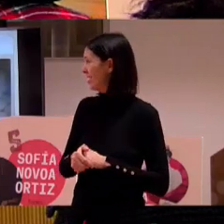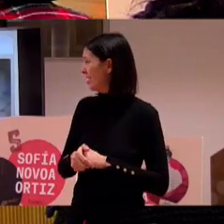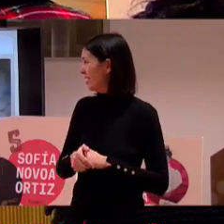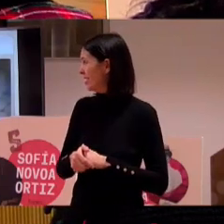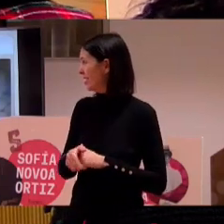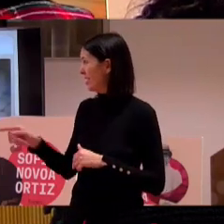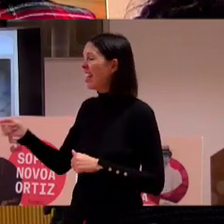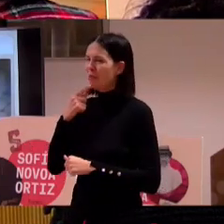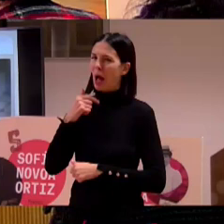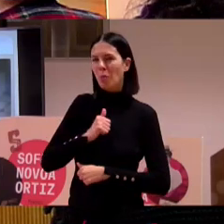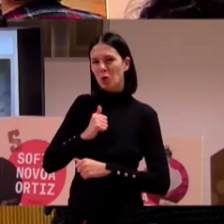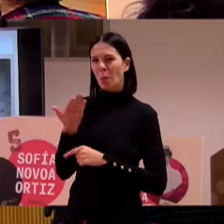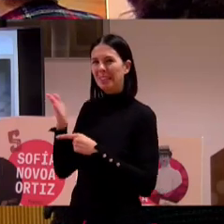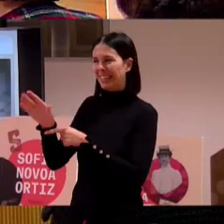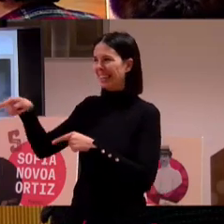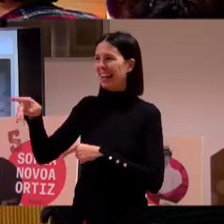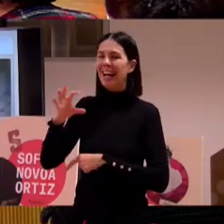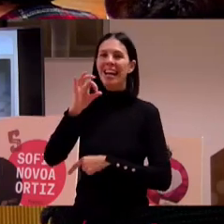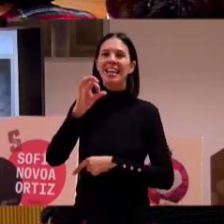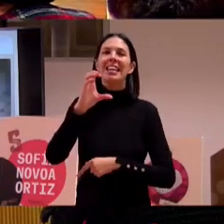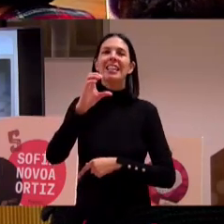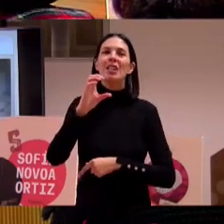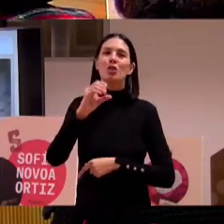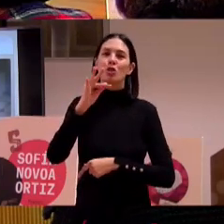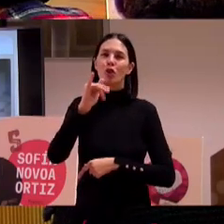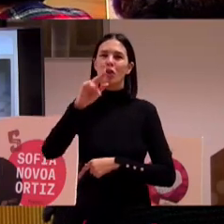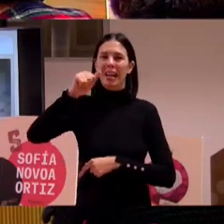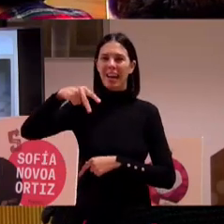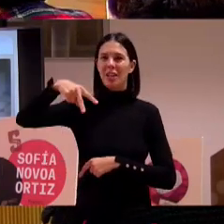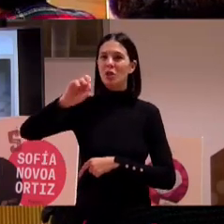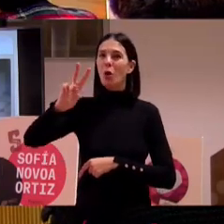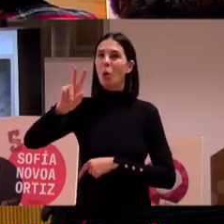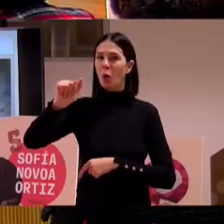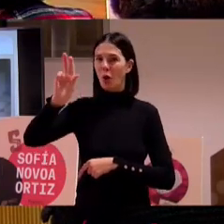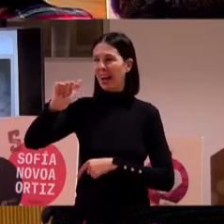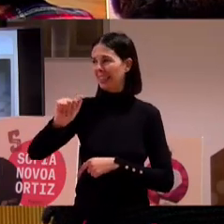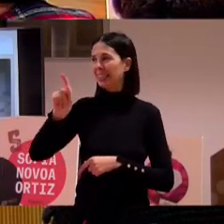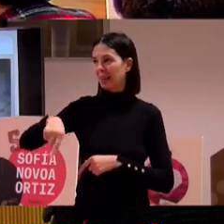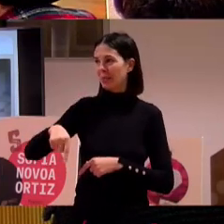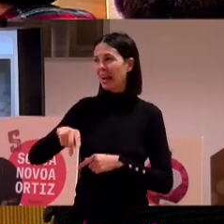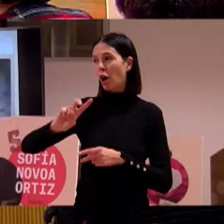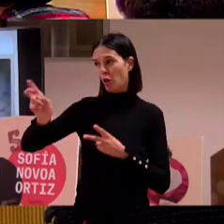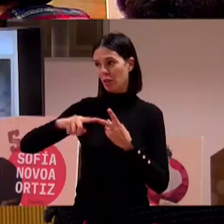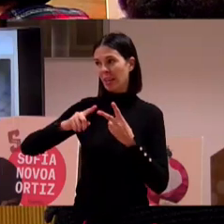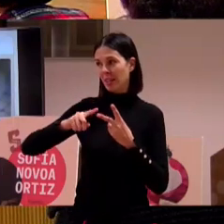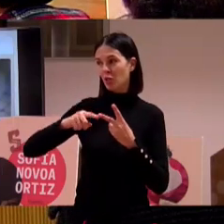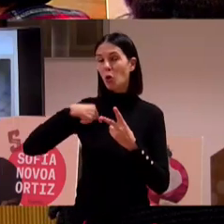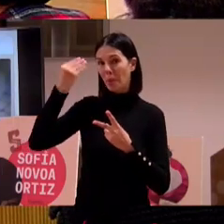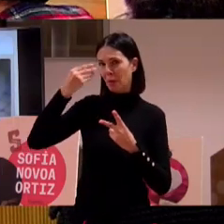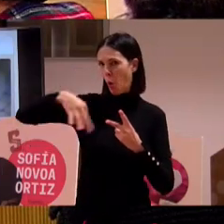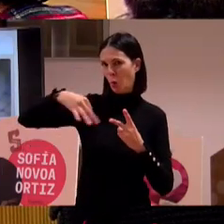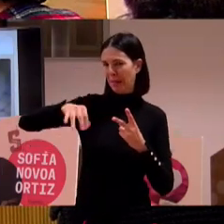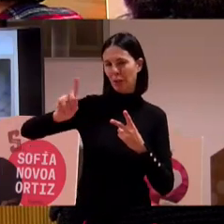Eu vou na presentar ela e Sofía Novoa tamén, sobrinha. Sobrinha, pero hai